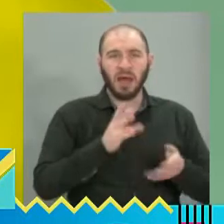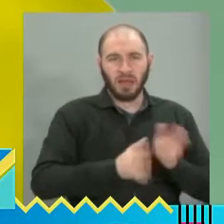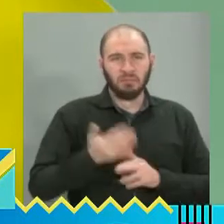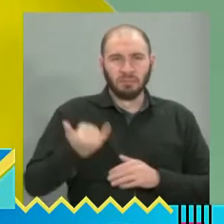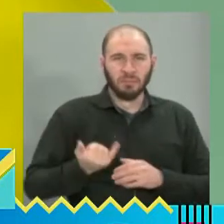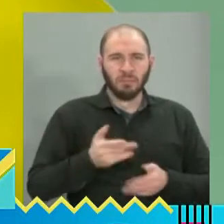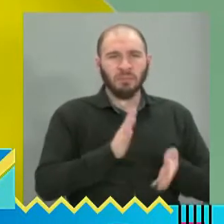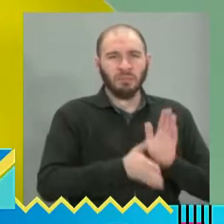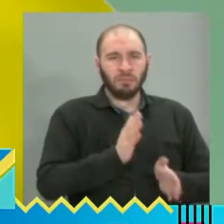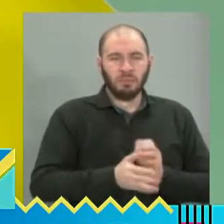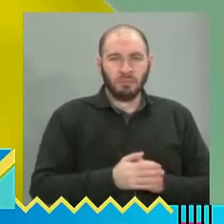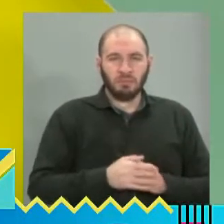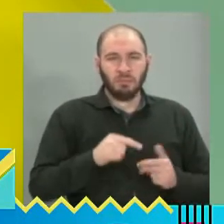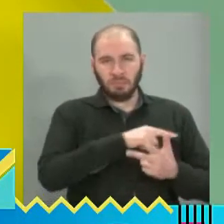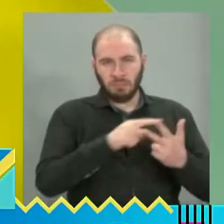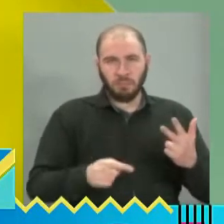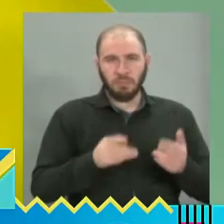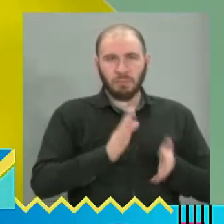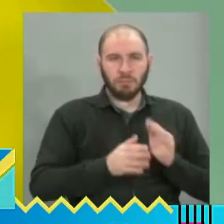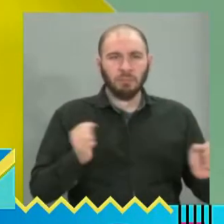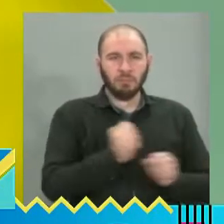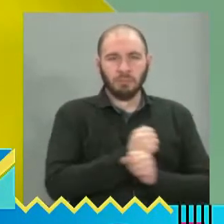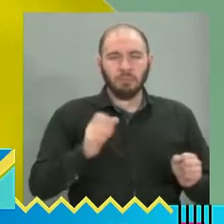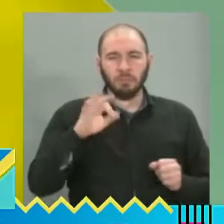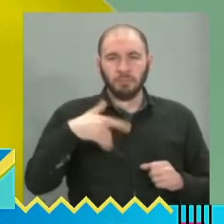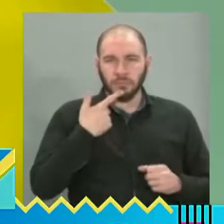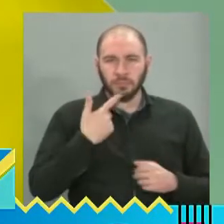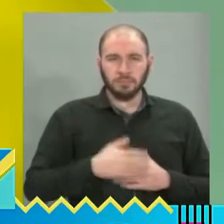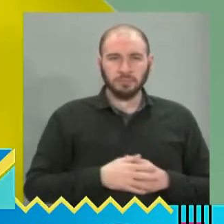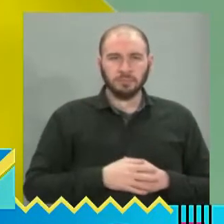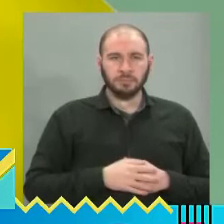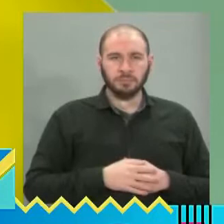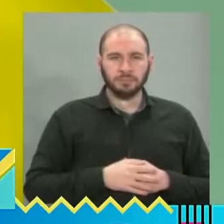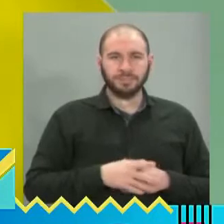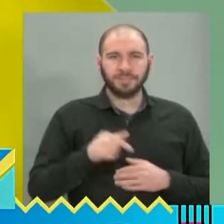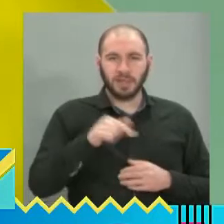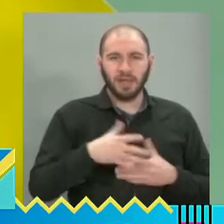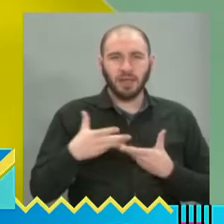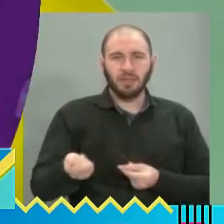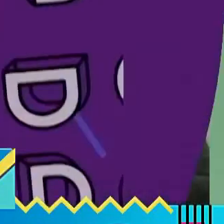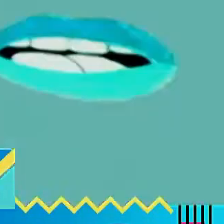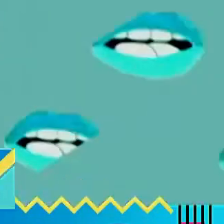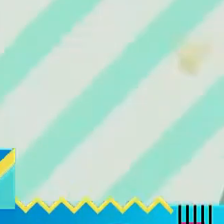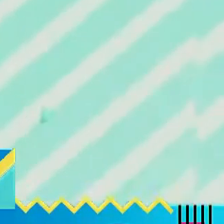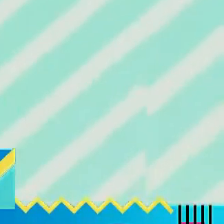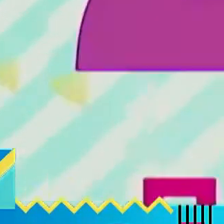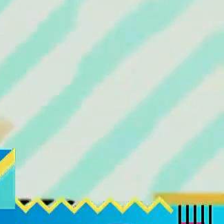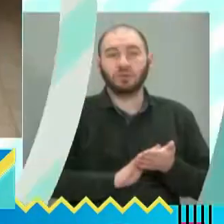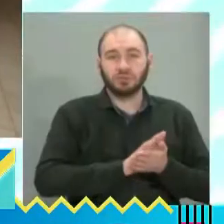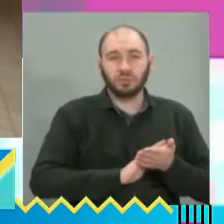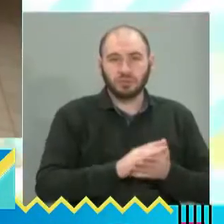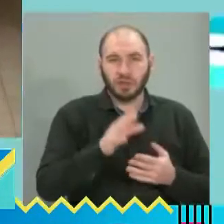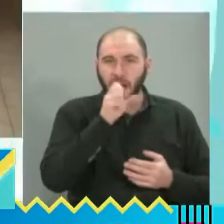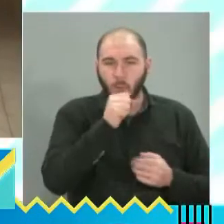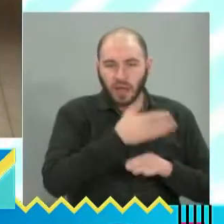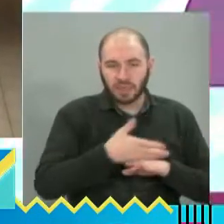tratamientos, existen 3 tratamientos que están aprobados por la Organización Mundial de la Salud y que son efectivos para tratar de paliar los síntomas de la abstinencia,